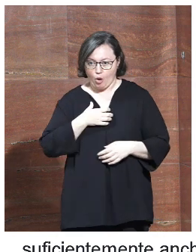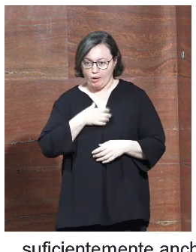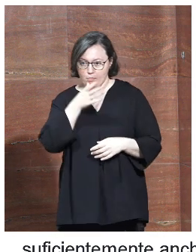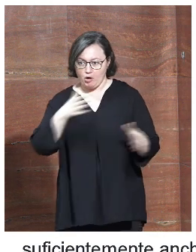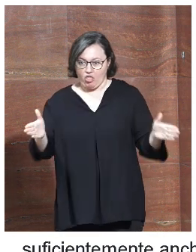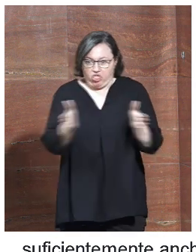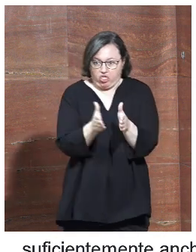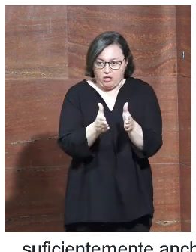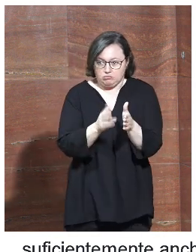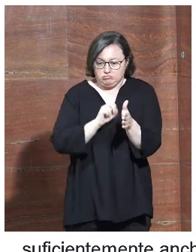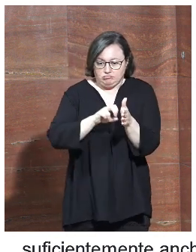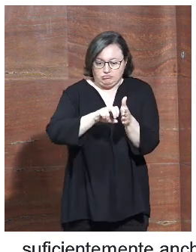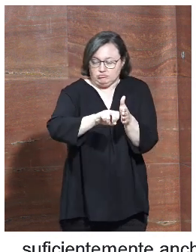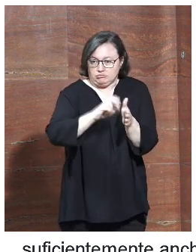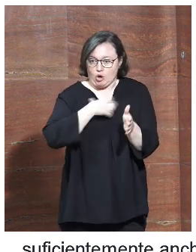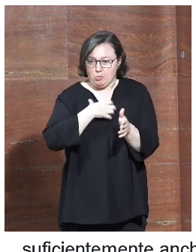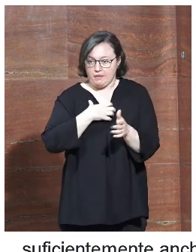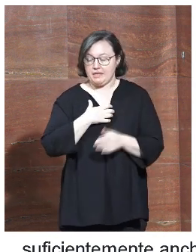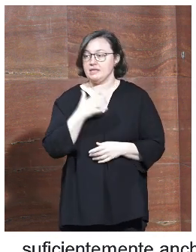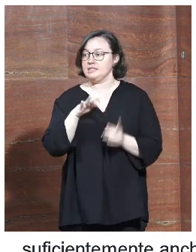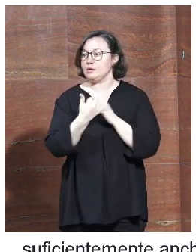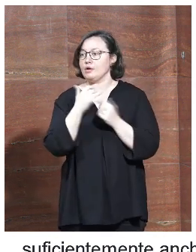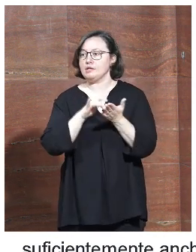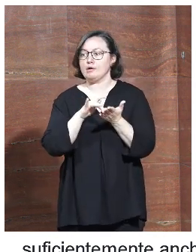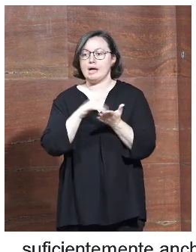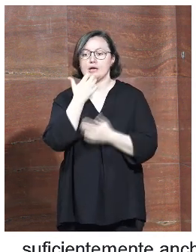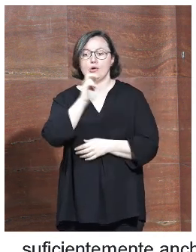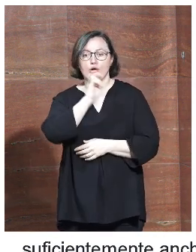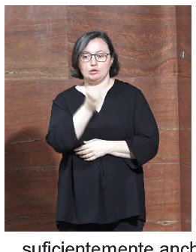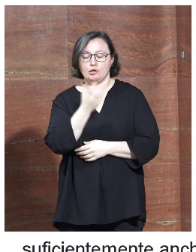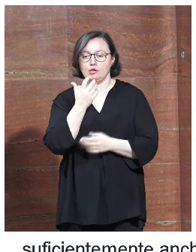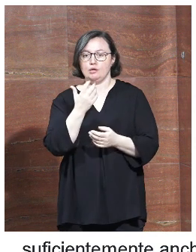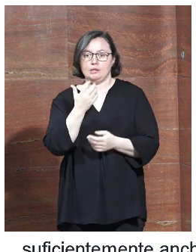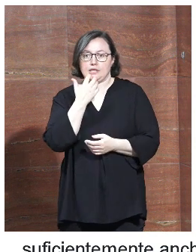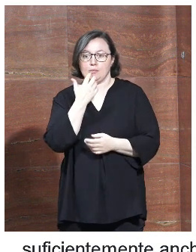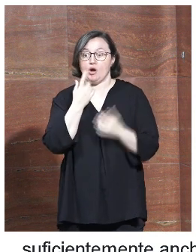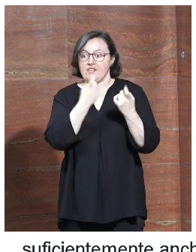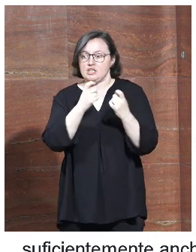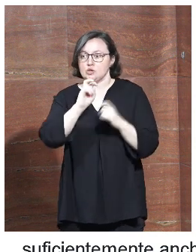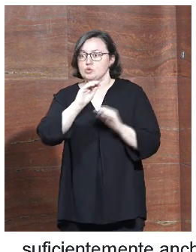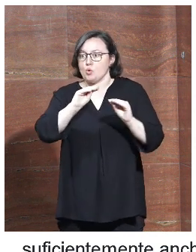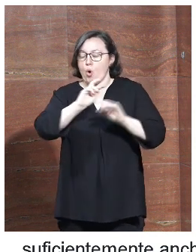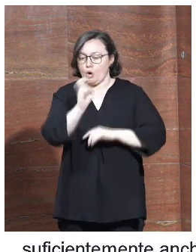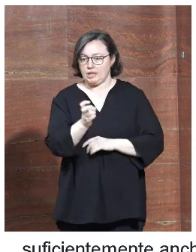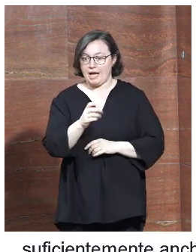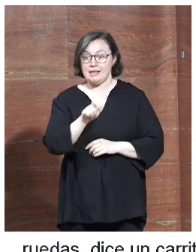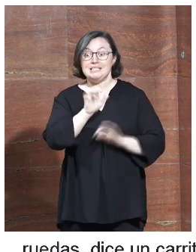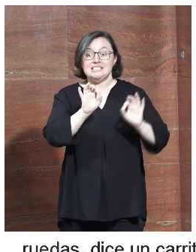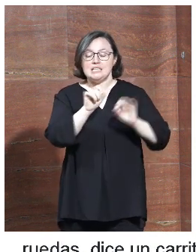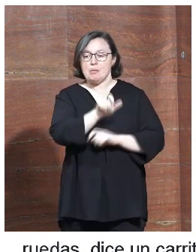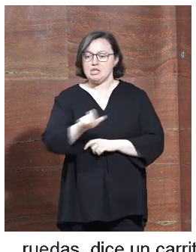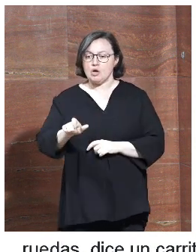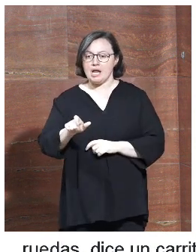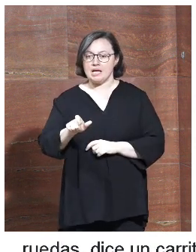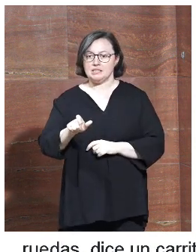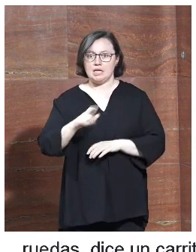Pero lo mismo pasa, por ejemplo, con otras necesidades de personas que